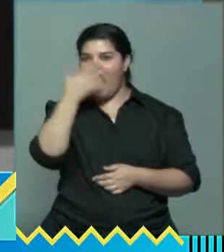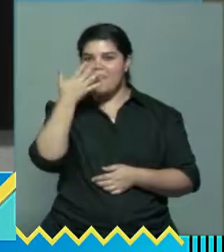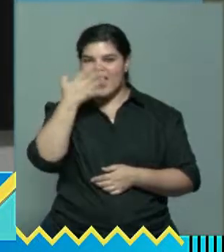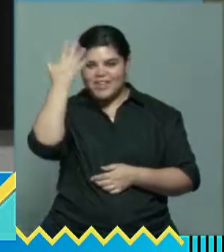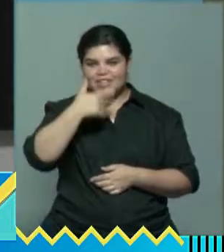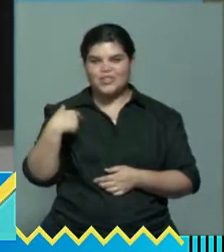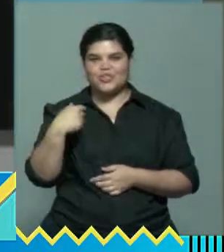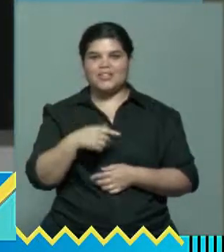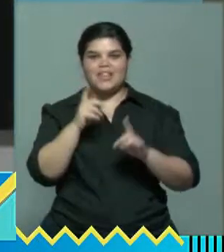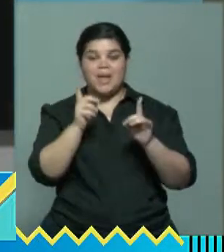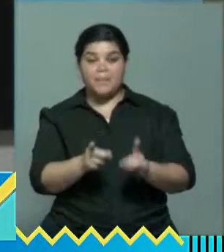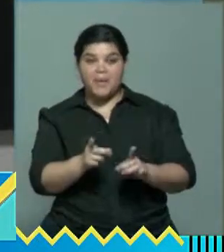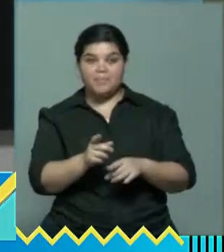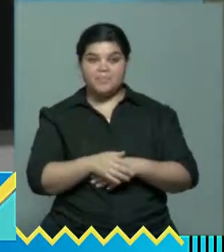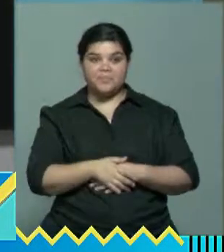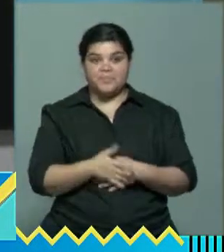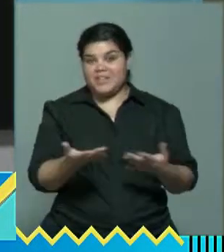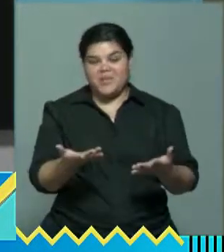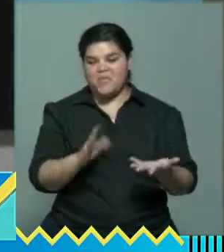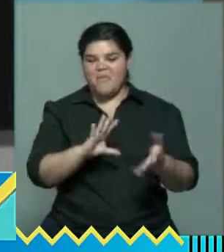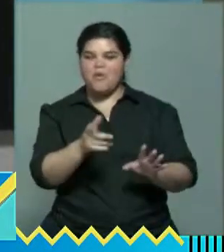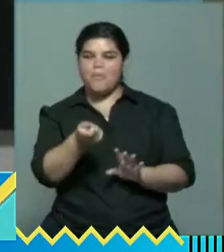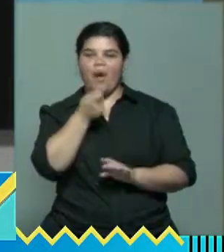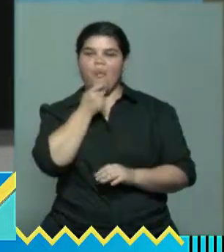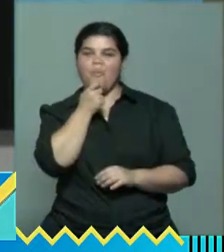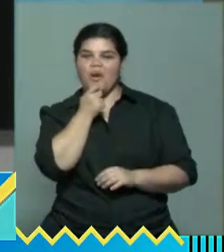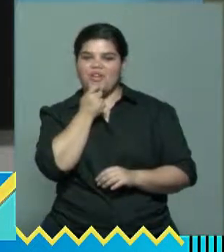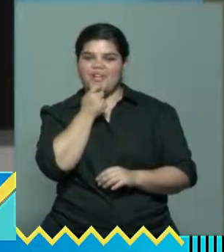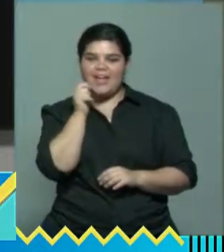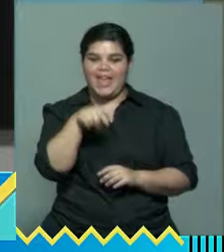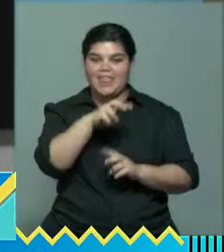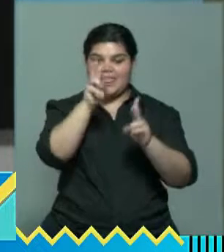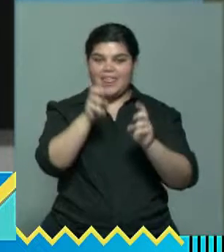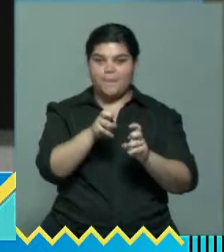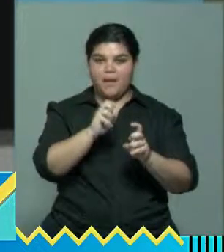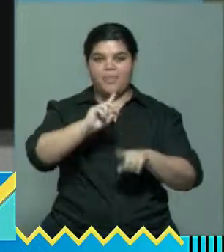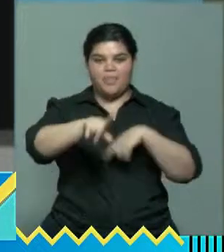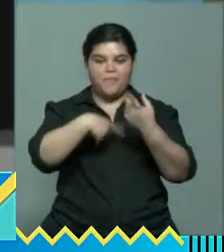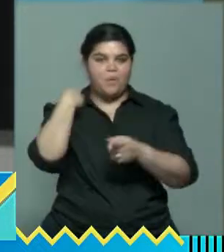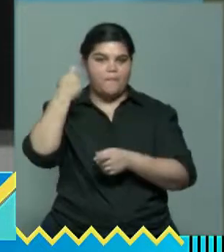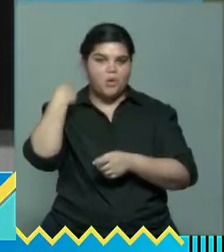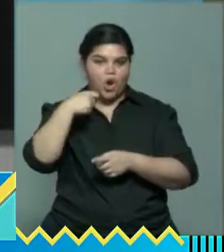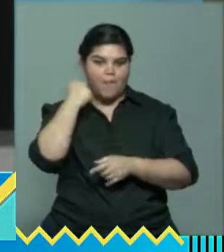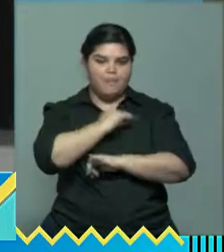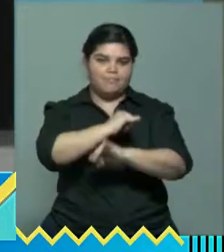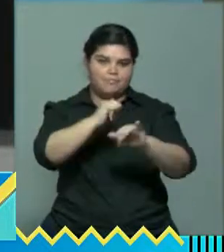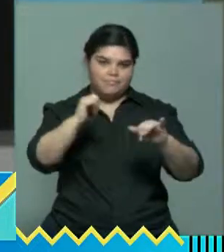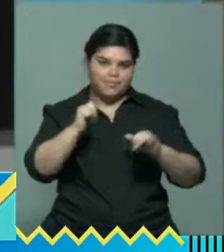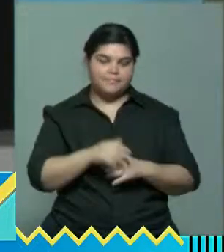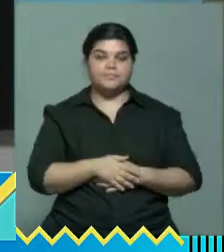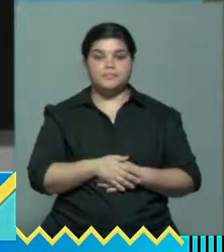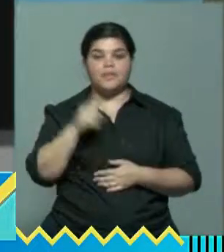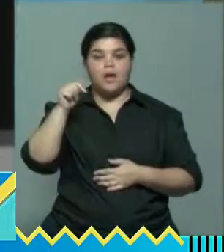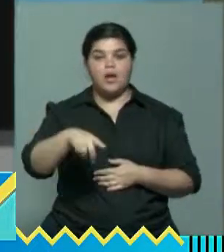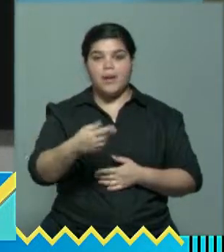cerrando con ellos, y de algún modo dándole un poco de humor a la temática, lo que vamos a ir desarrollando a lo largo de este programa. Vamos a presentar a